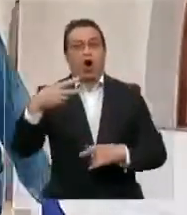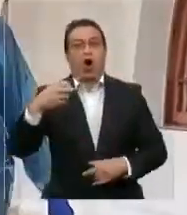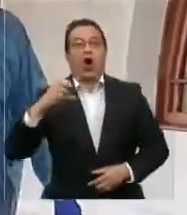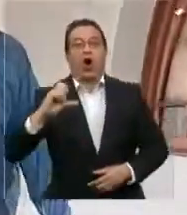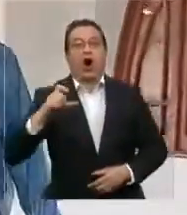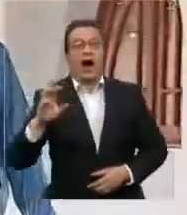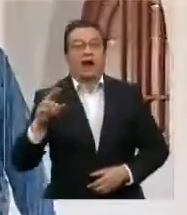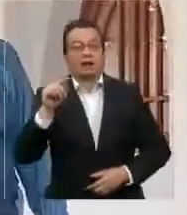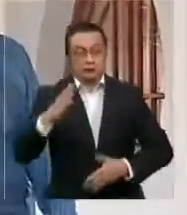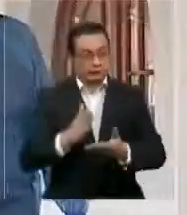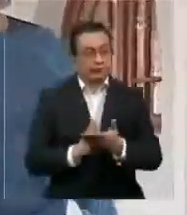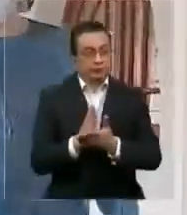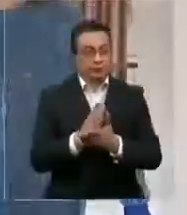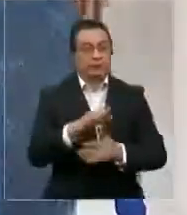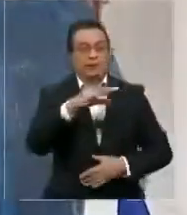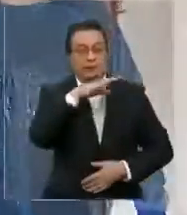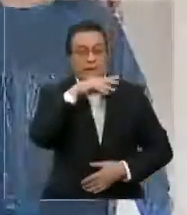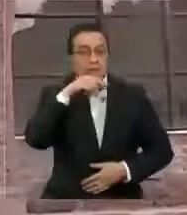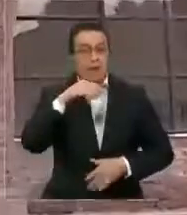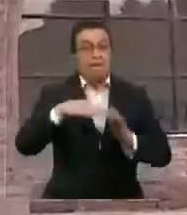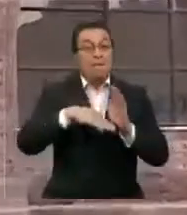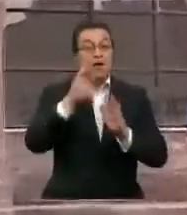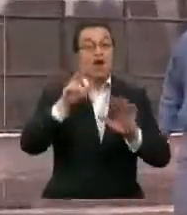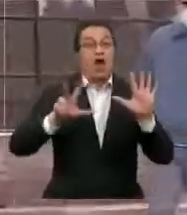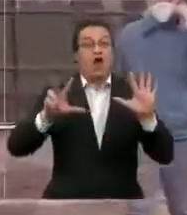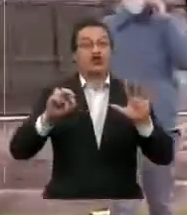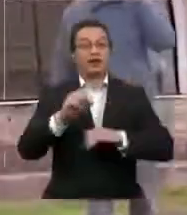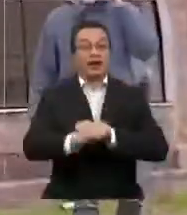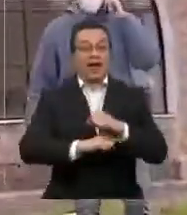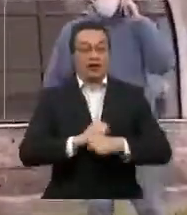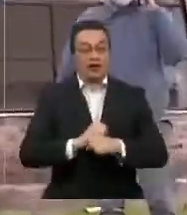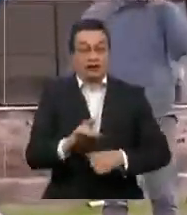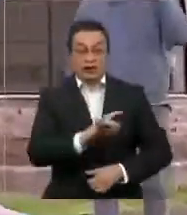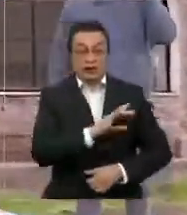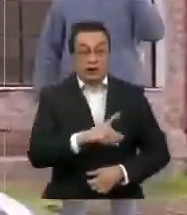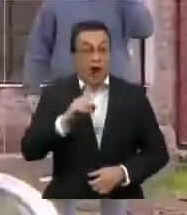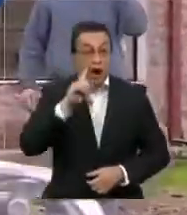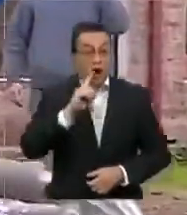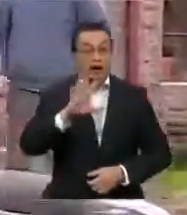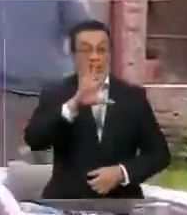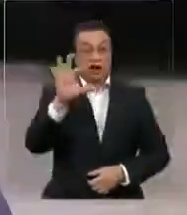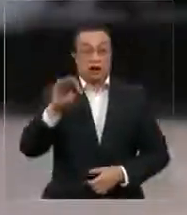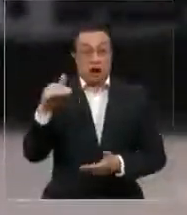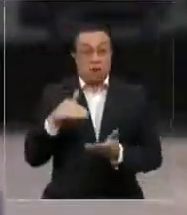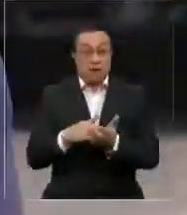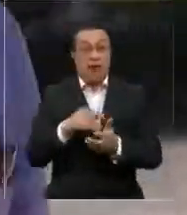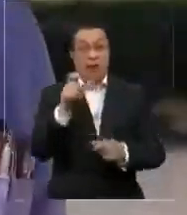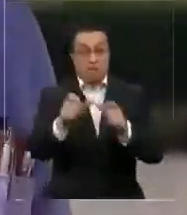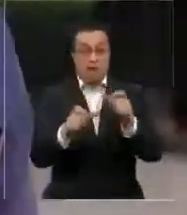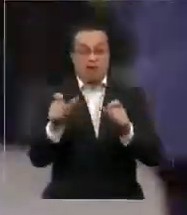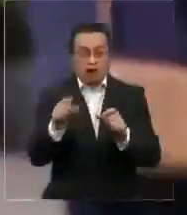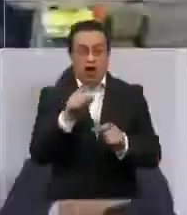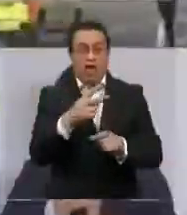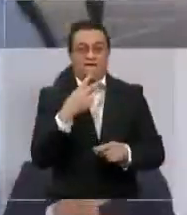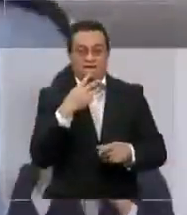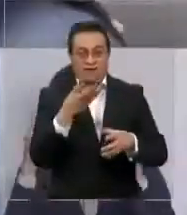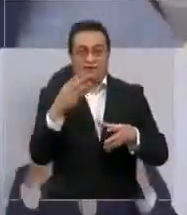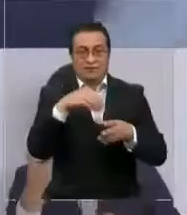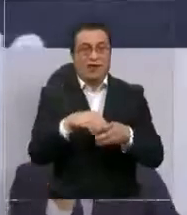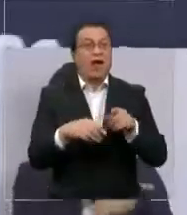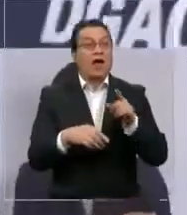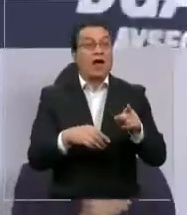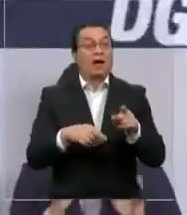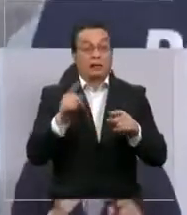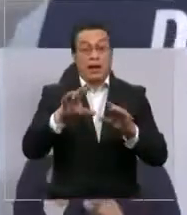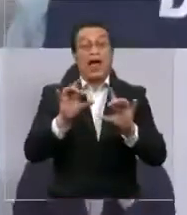de inoculación comenzaría con los mayores de 80 años. En Chile hay 500.000 ciudadanos en ese rango etario.